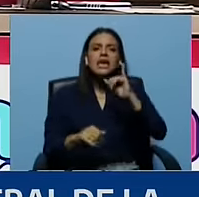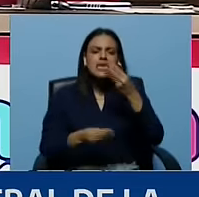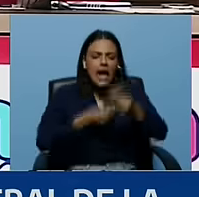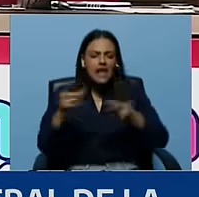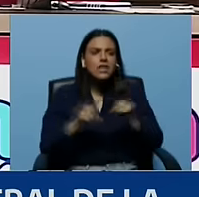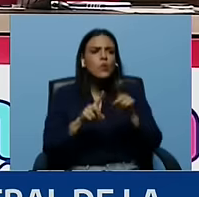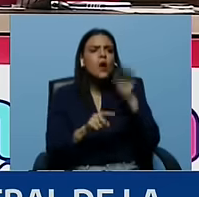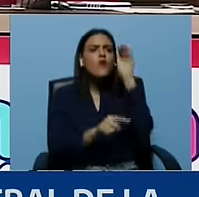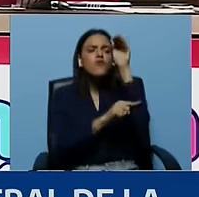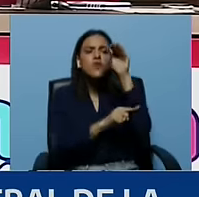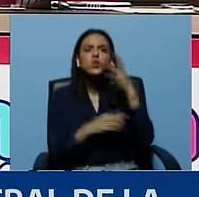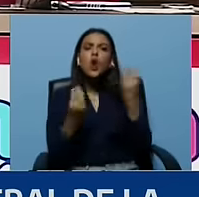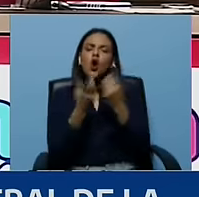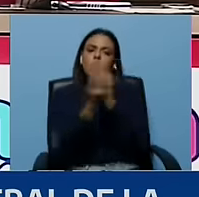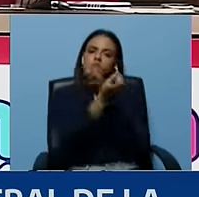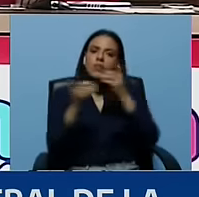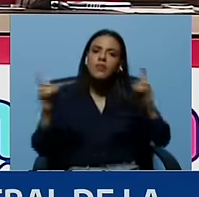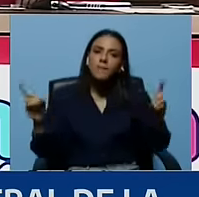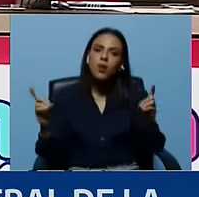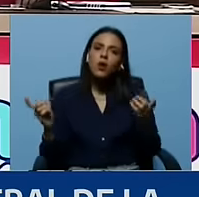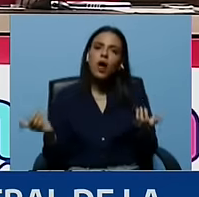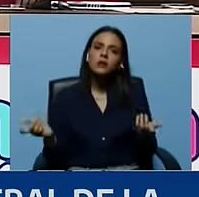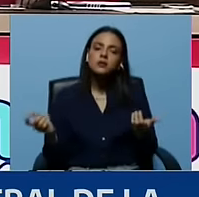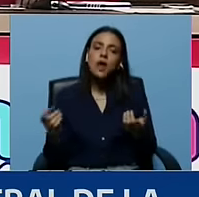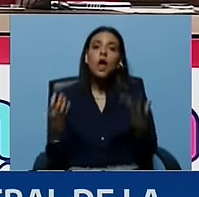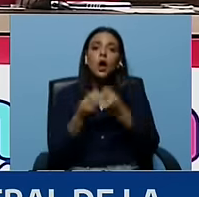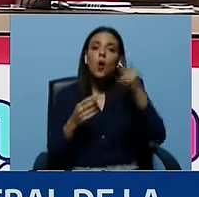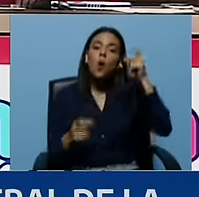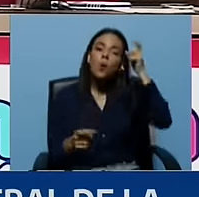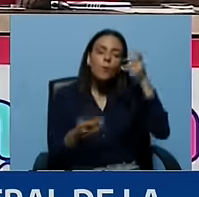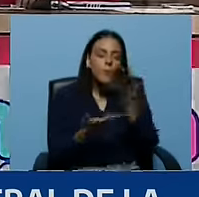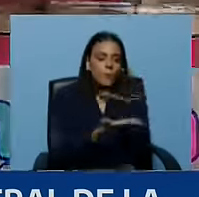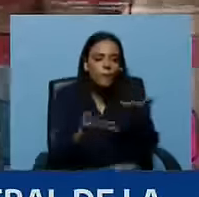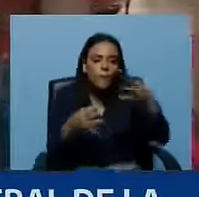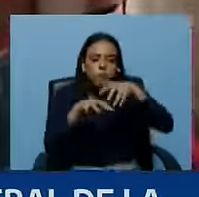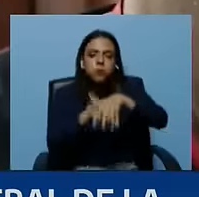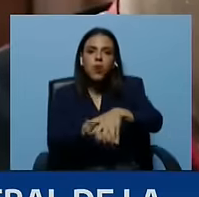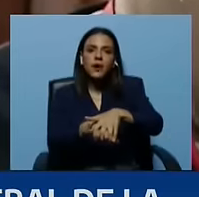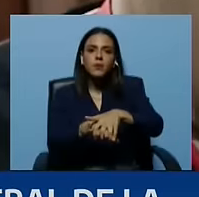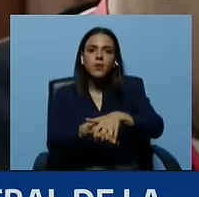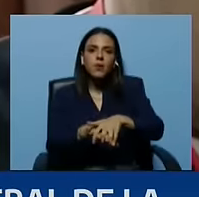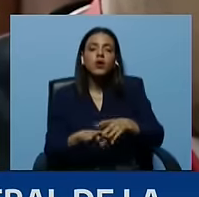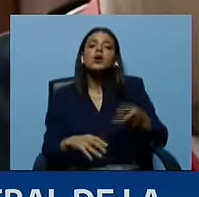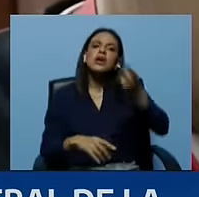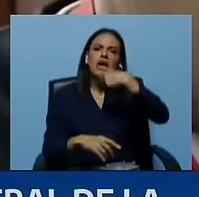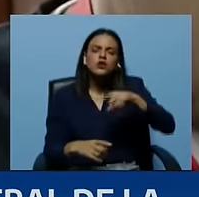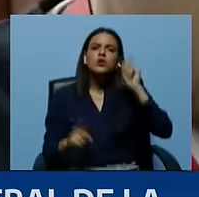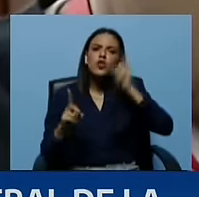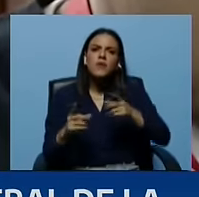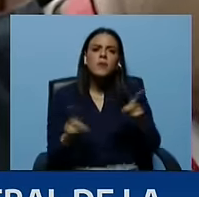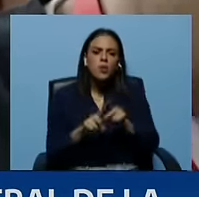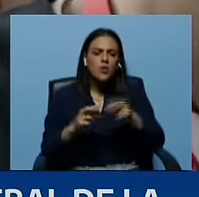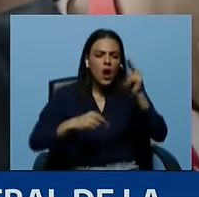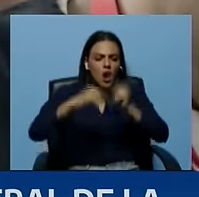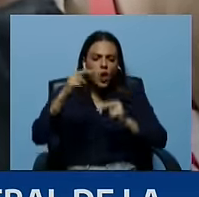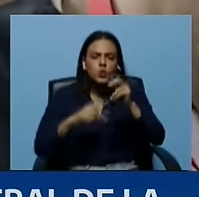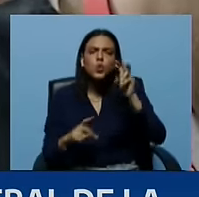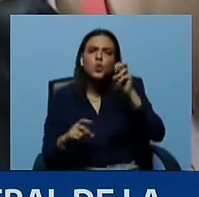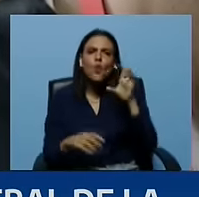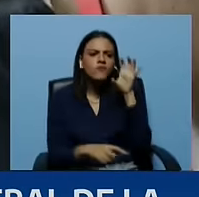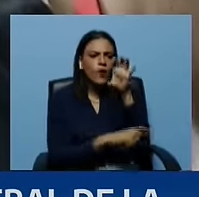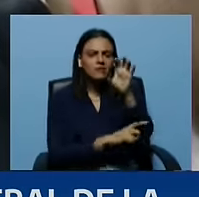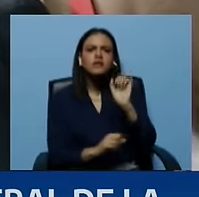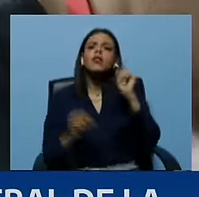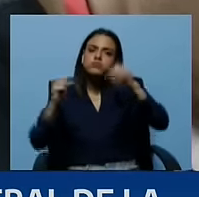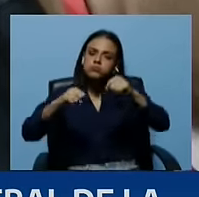democrático y que tiene que ser del pueblo. Para eso es que estamos, construir un nuevo Estado. Sí,